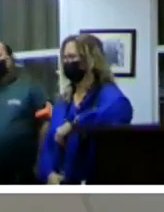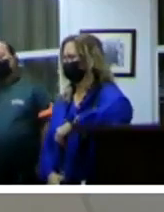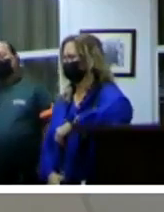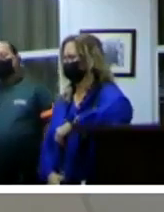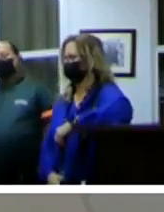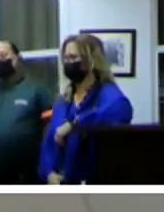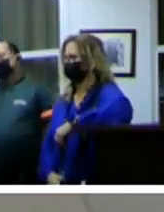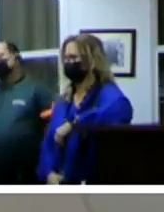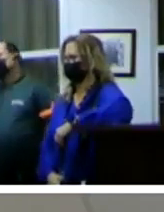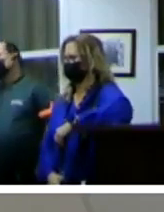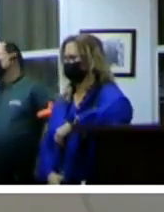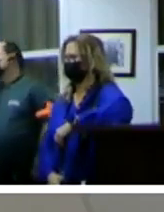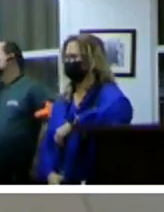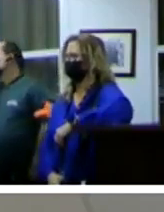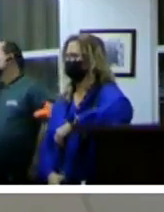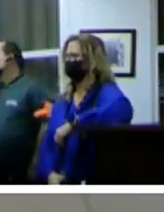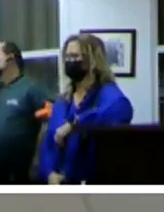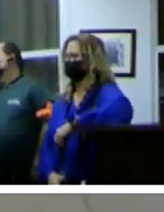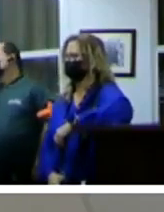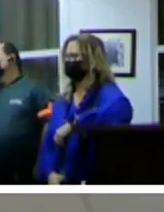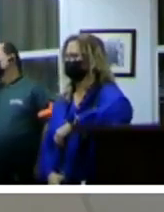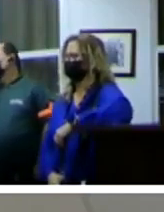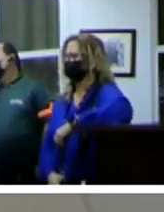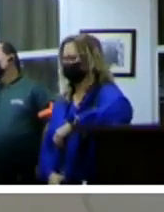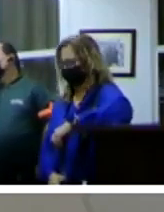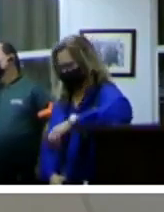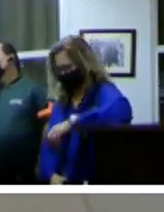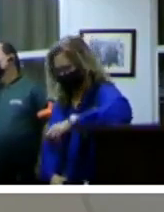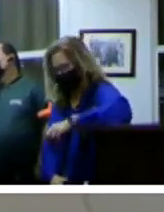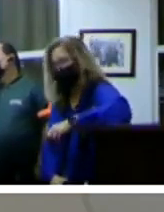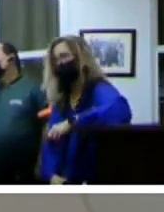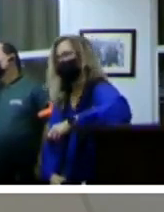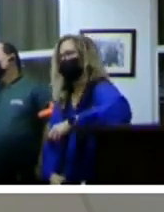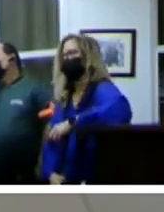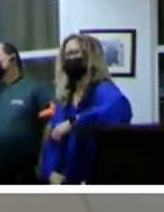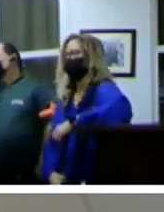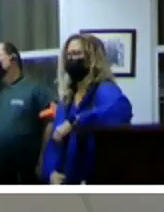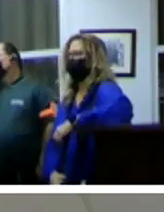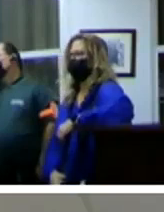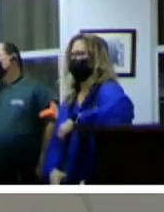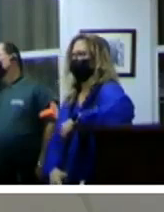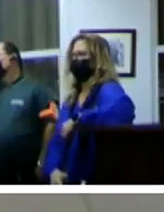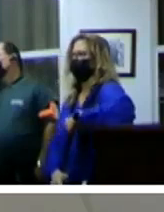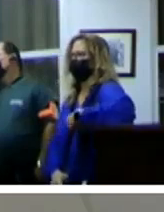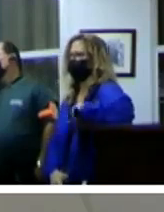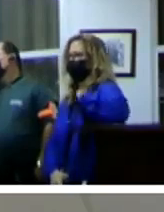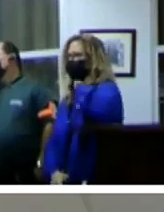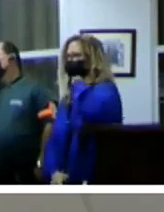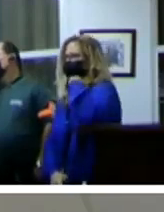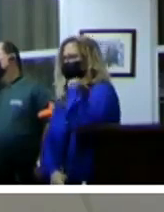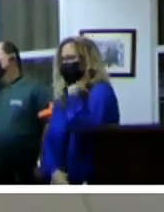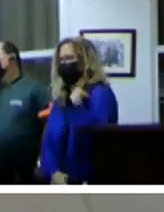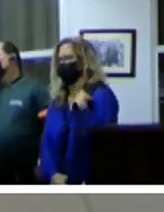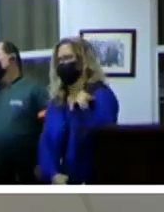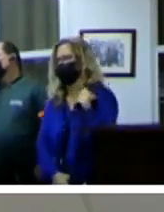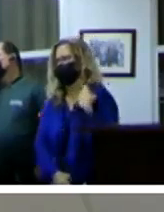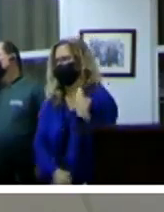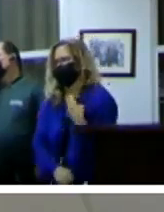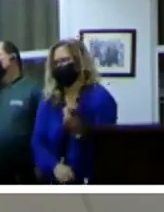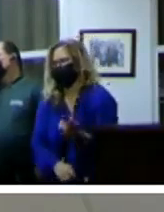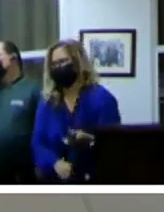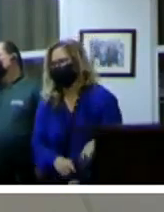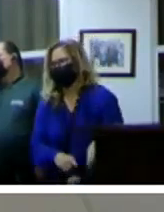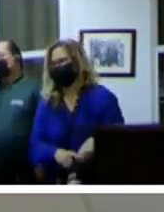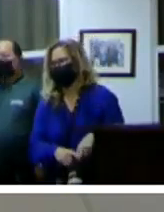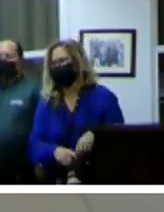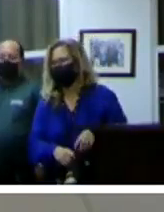sin energía? Ahora voy a otro relevo, que explicando la parte anterior, no he terminado todavía, disculpa. Muy bien. El relevo programado es cuando ya se proyecta que